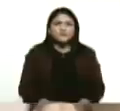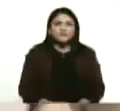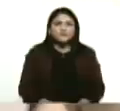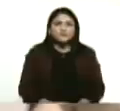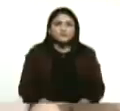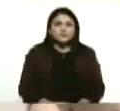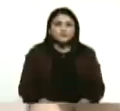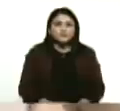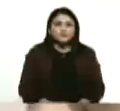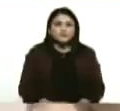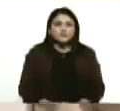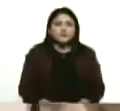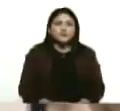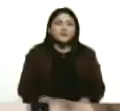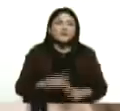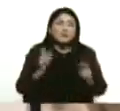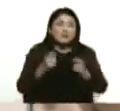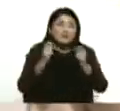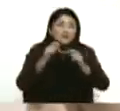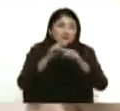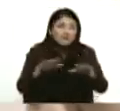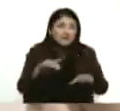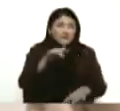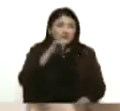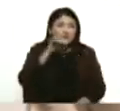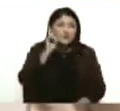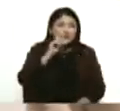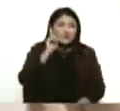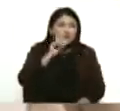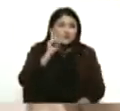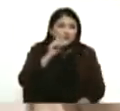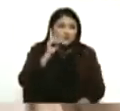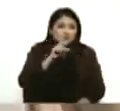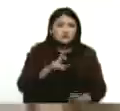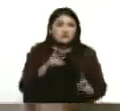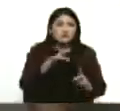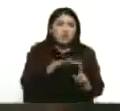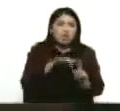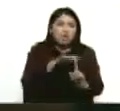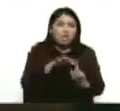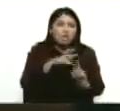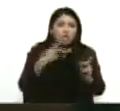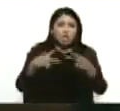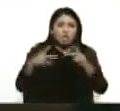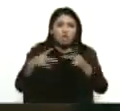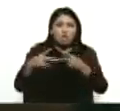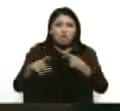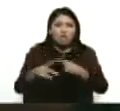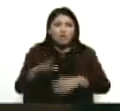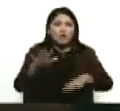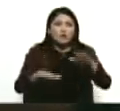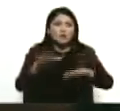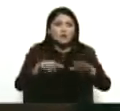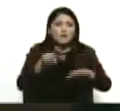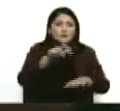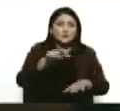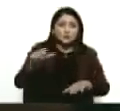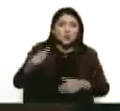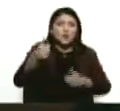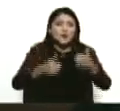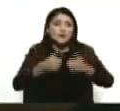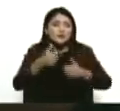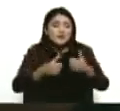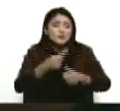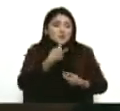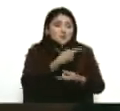las falsas noticias, los fake, las manipulaciones, las mentiras de algunos precandidatos y